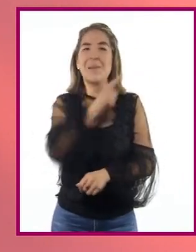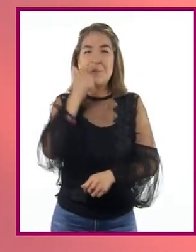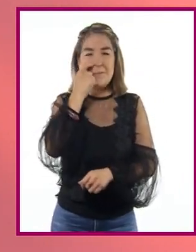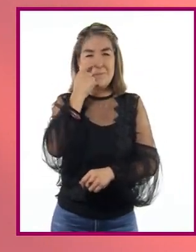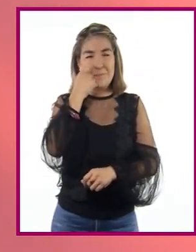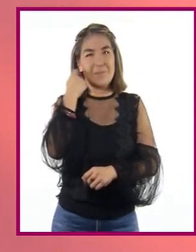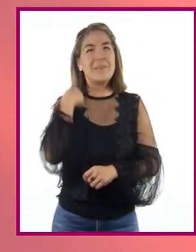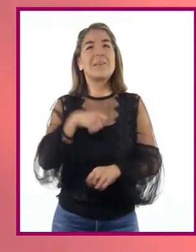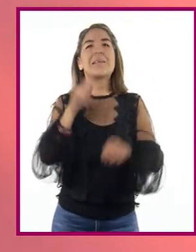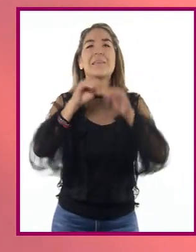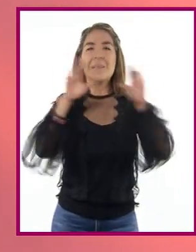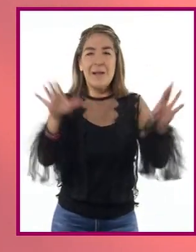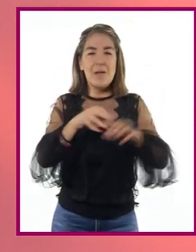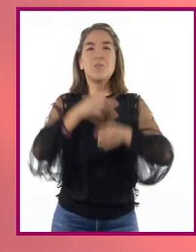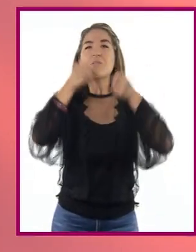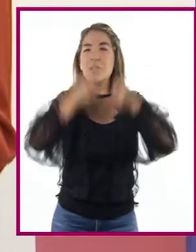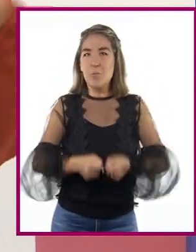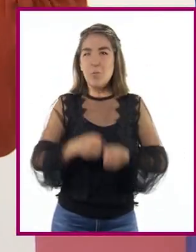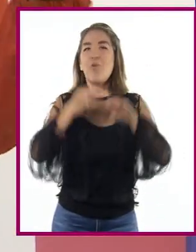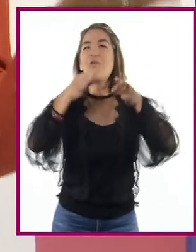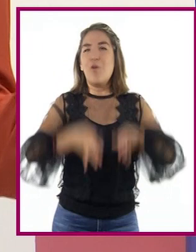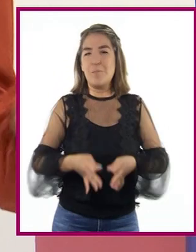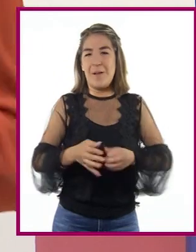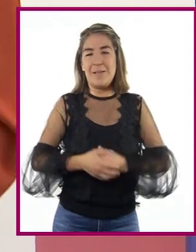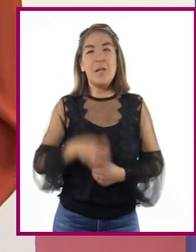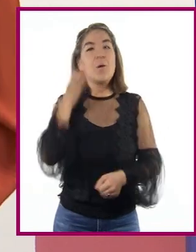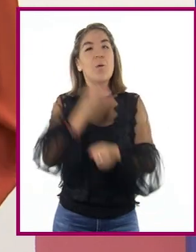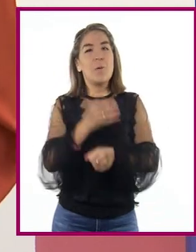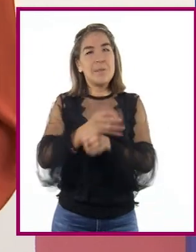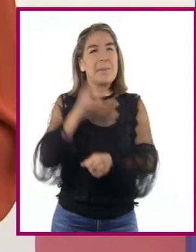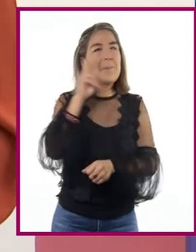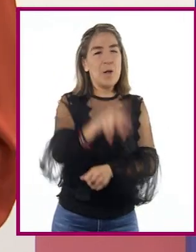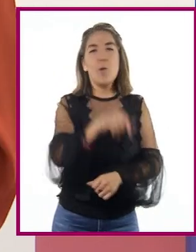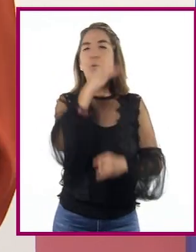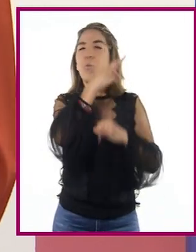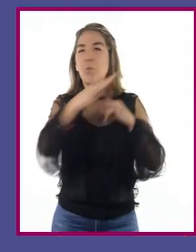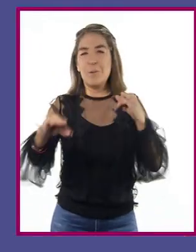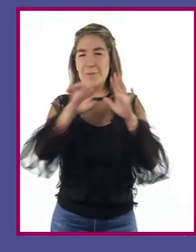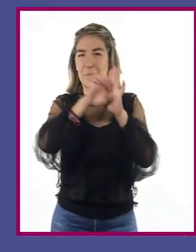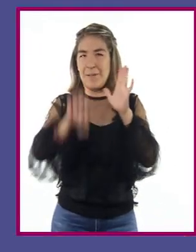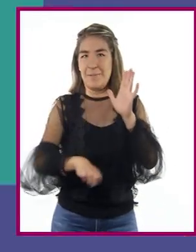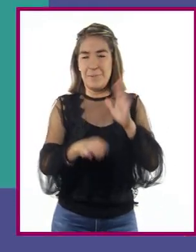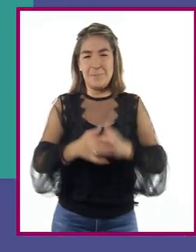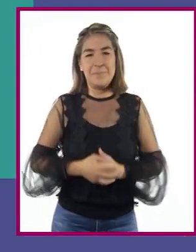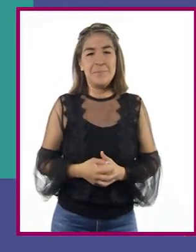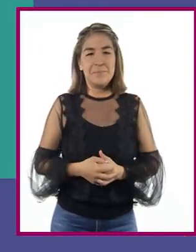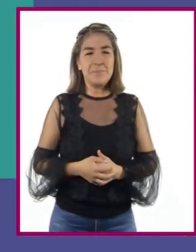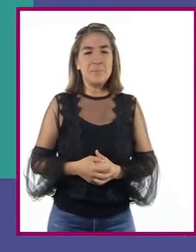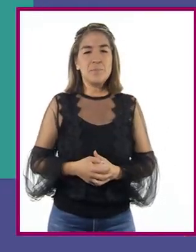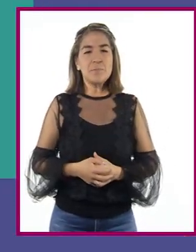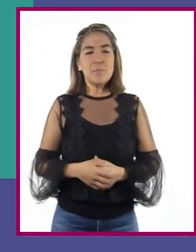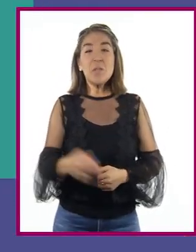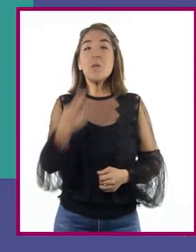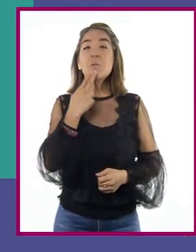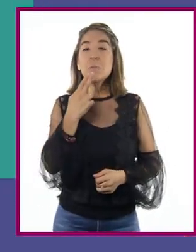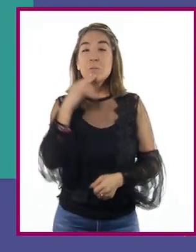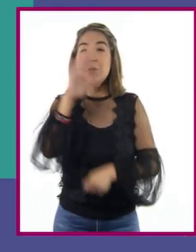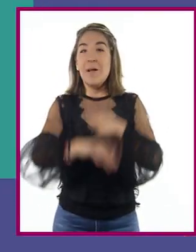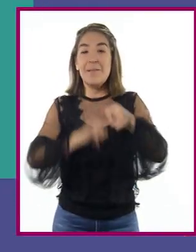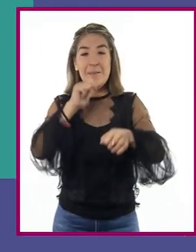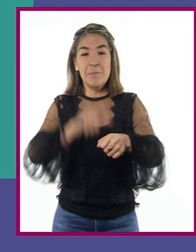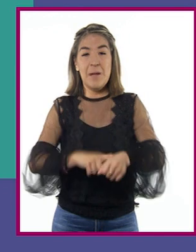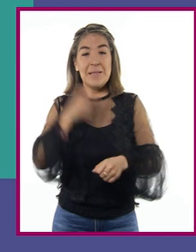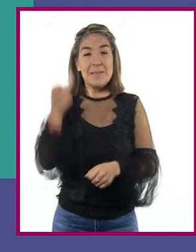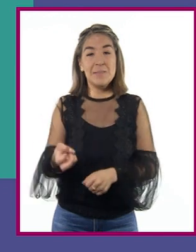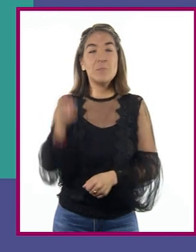más claro, preciso y formal. Veamos un último ejemplo. El uso de animales en pruebas científicas